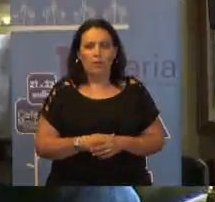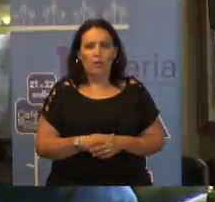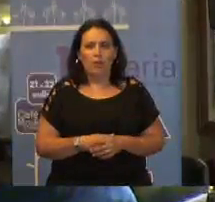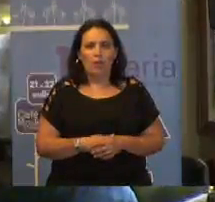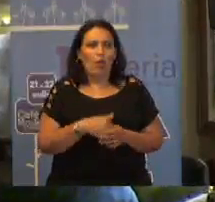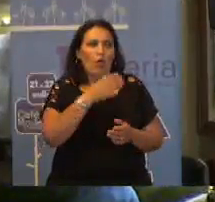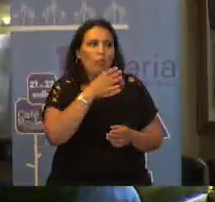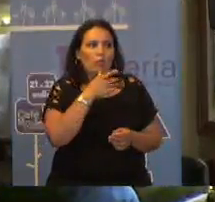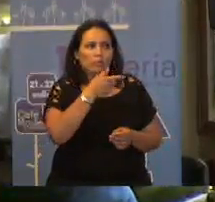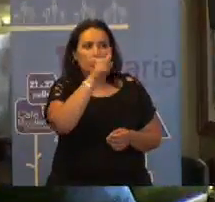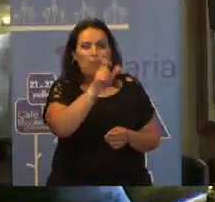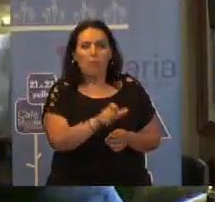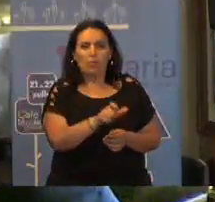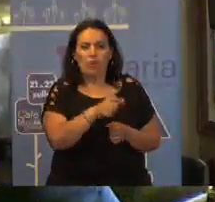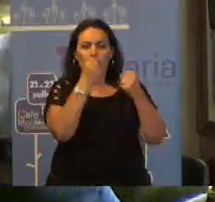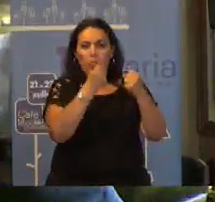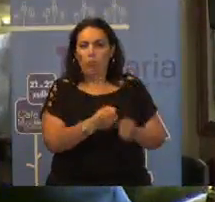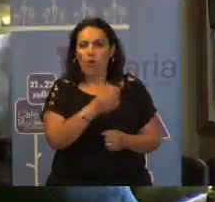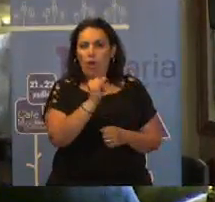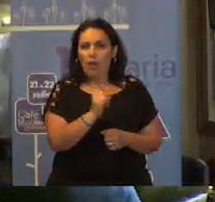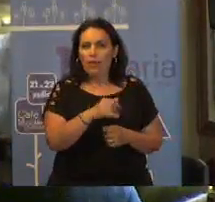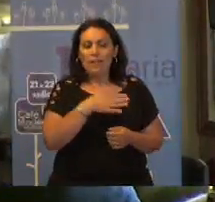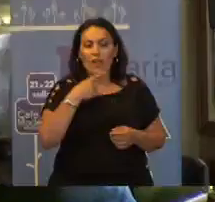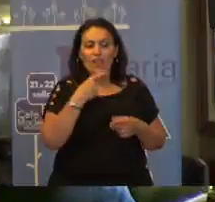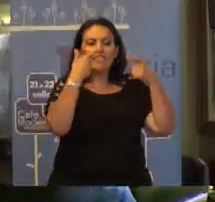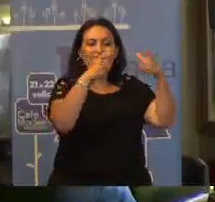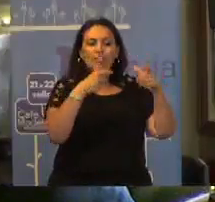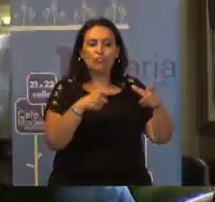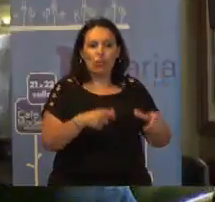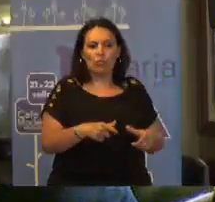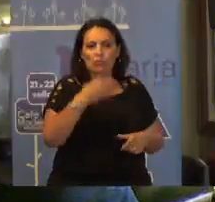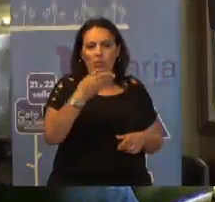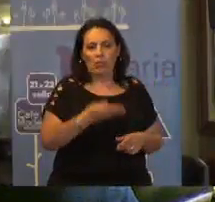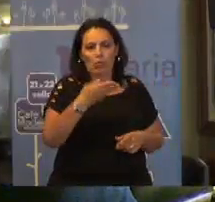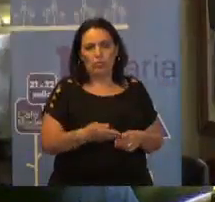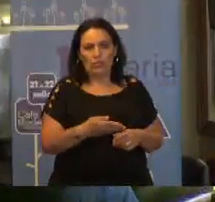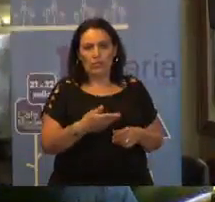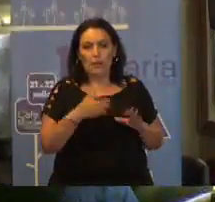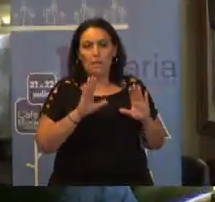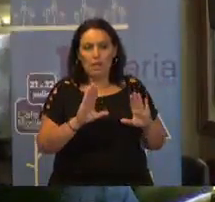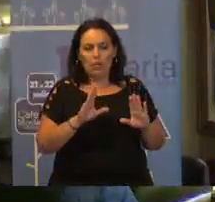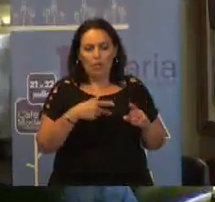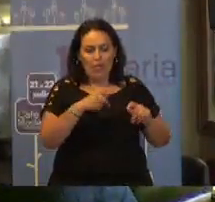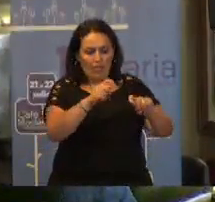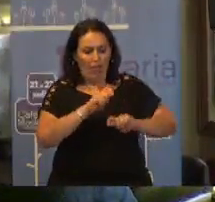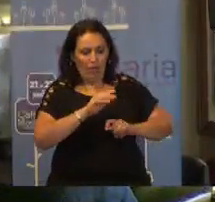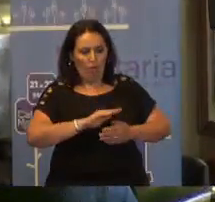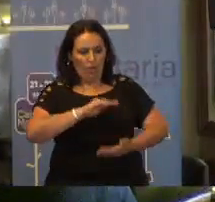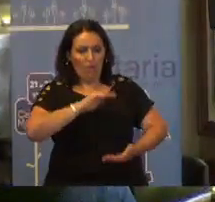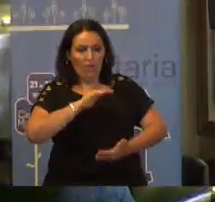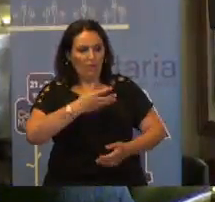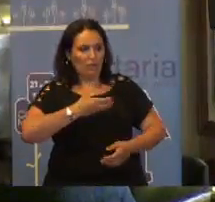nos ás rías. Con isto quero dicir, para mí todos estes planteamientos desbordan as capacidades dun